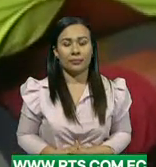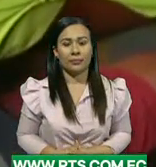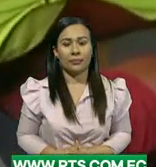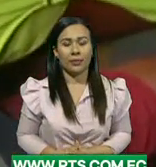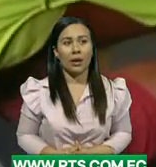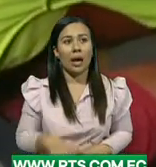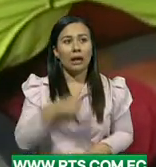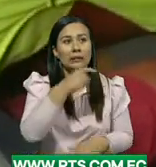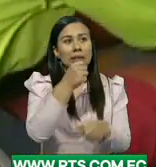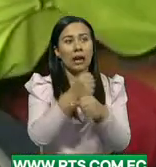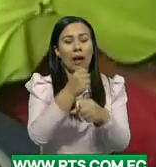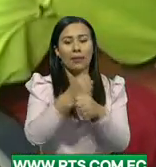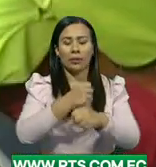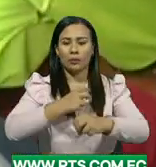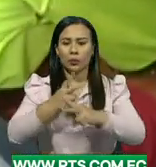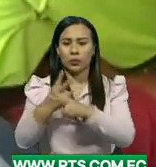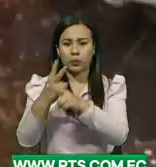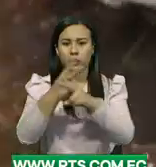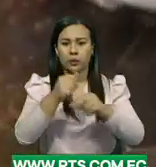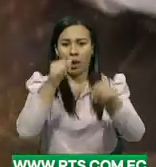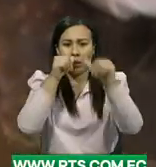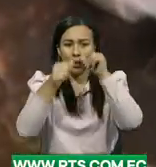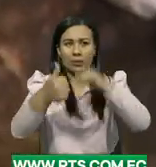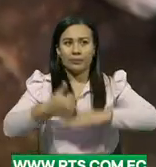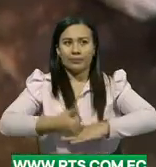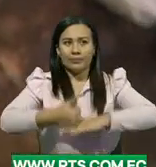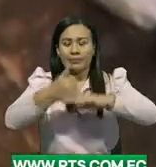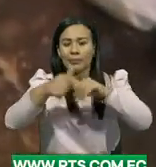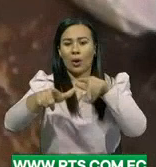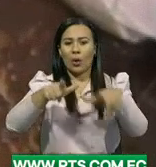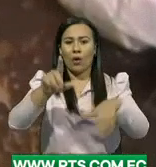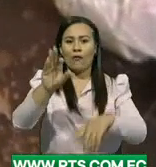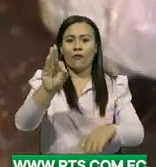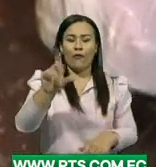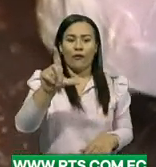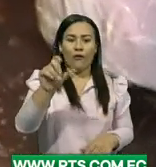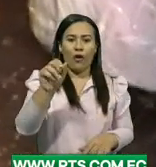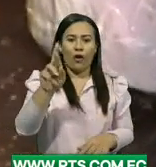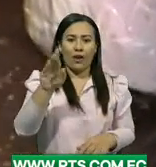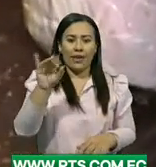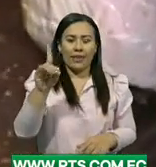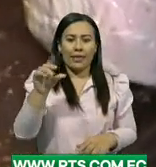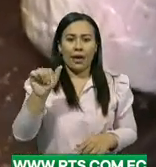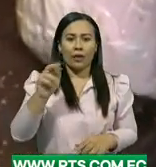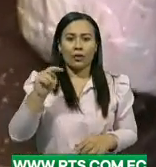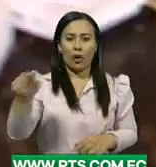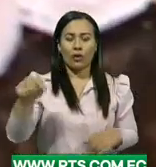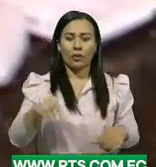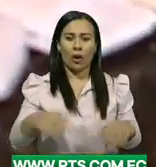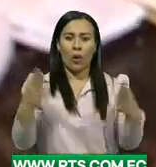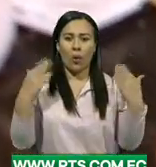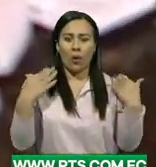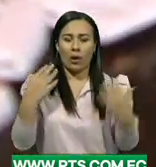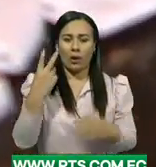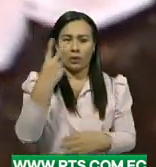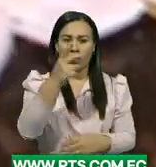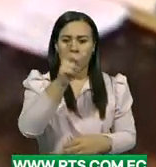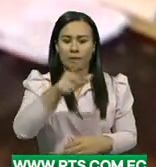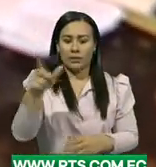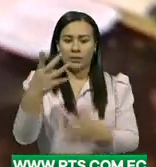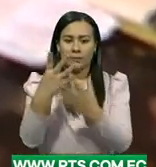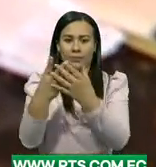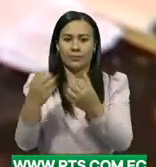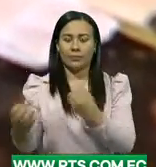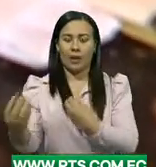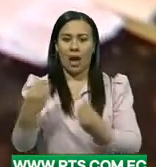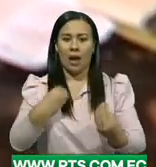Un operativo antidrogas en marcha ejecutado en el sector de la Florida Norte de Guayaquil. Resultado, 2 personas detenidas, según lo que